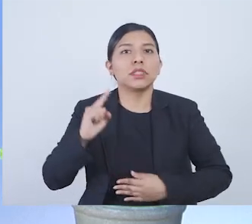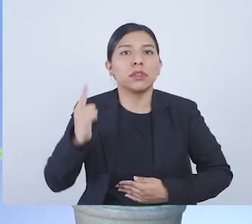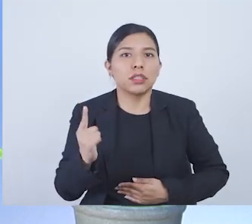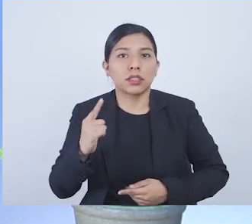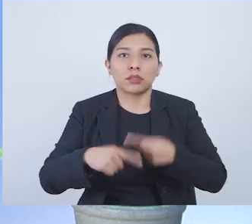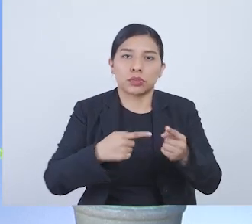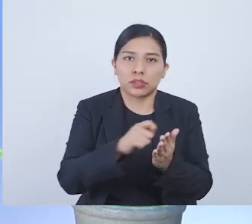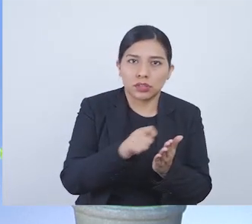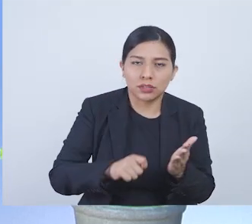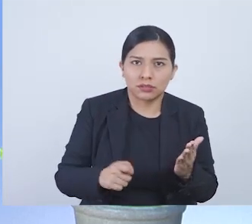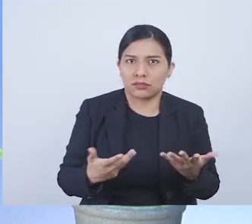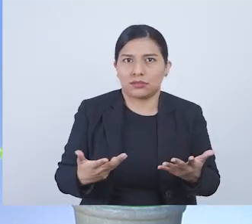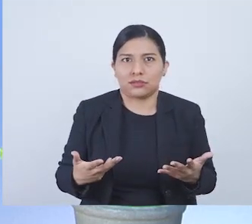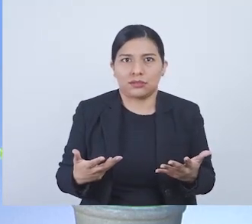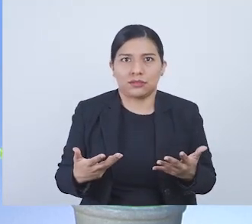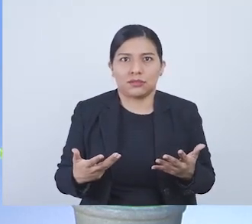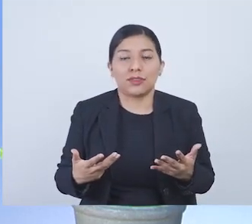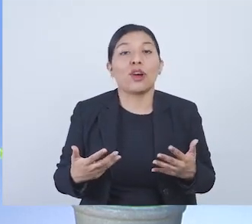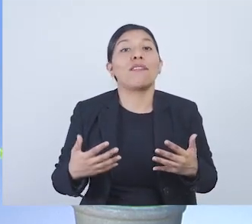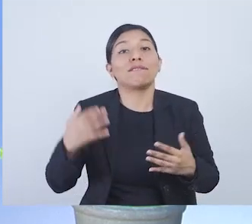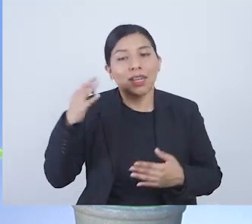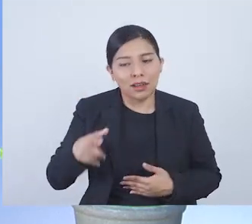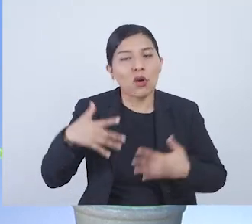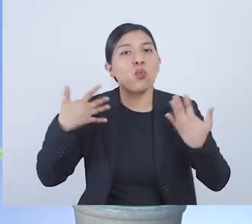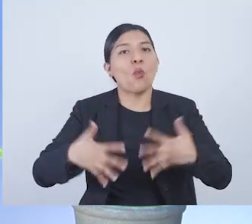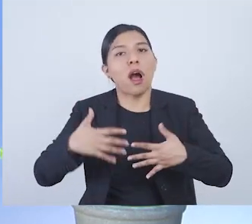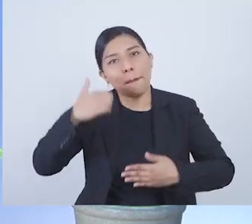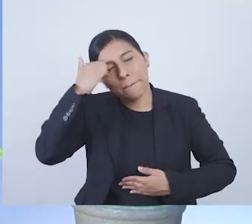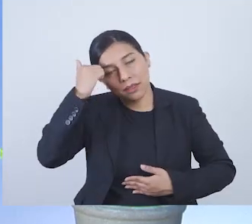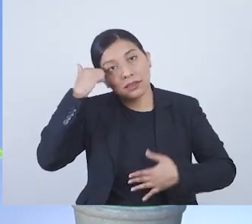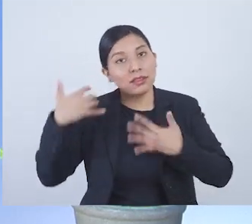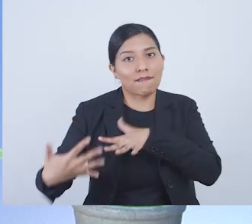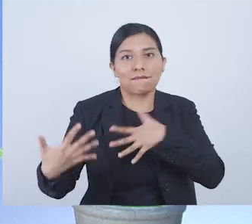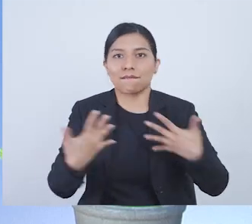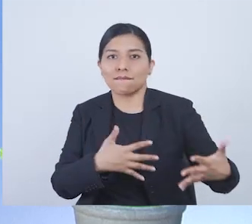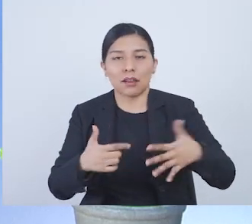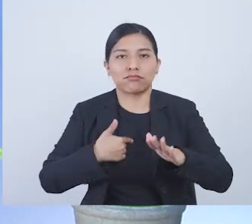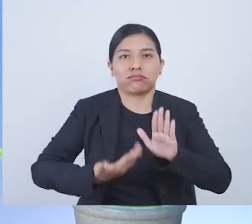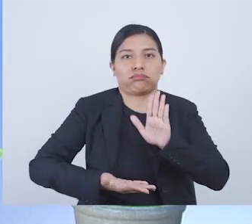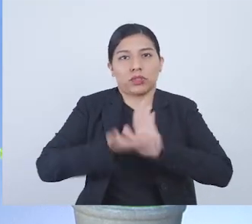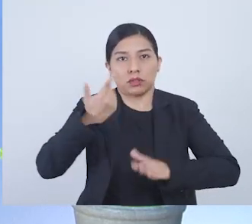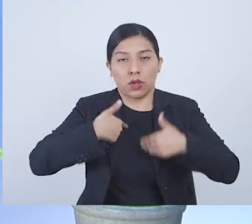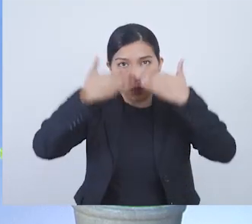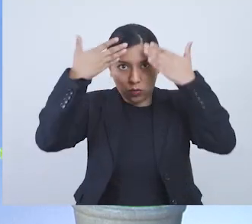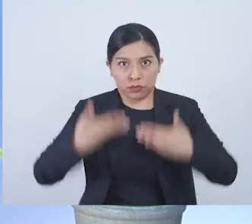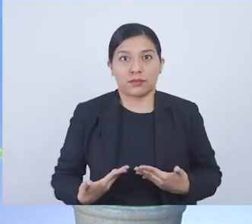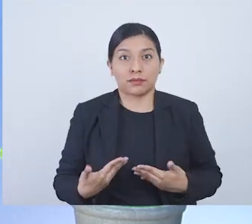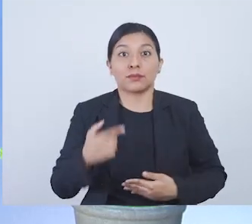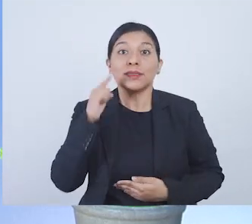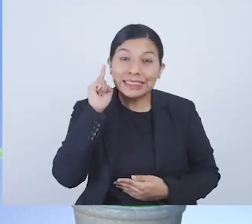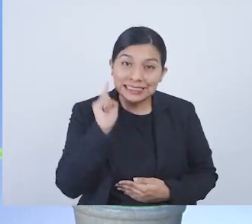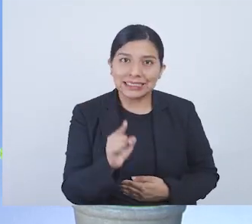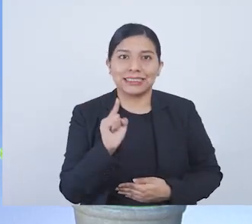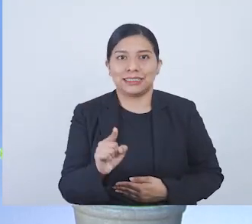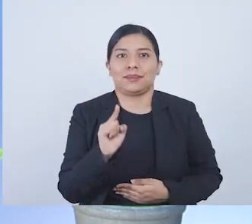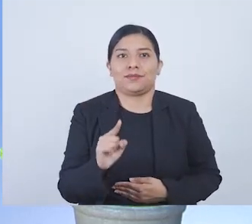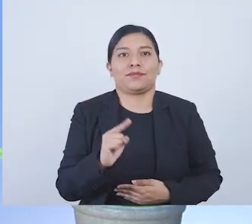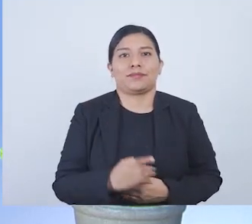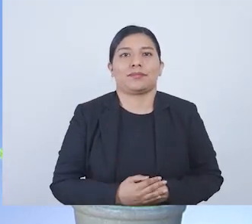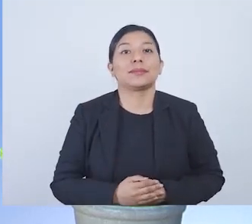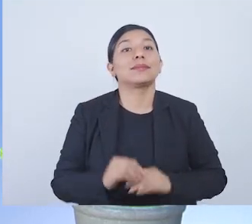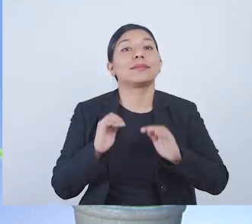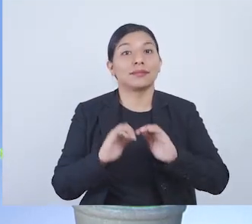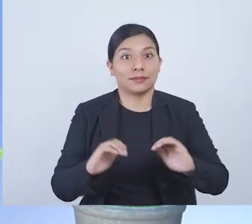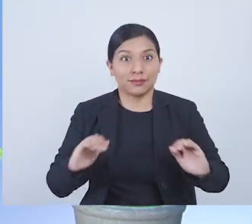juego. A través del juego, de la actividad, se llega al cuaderno. Y es ahí donde el